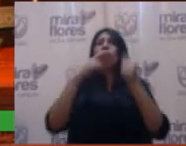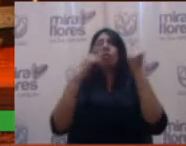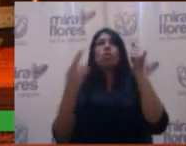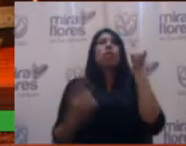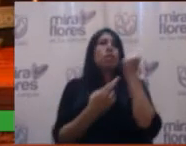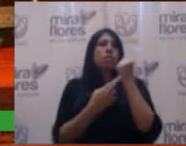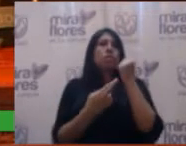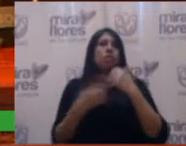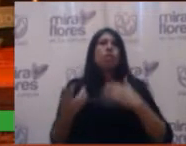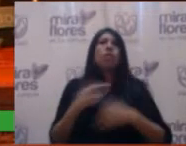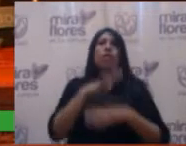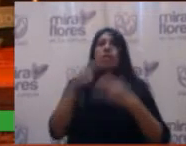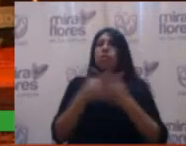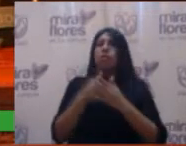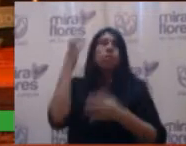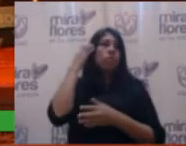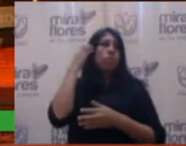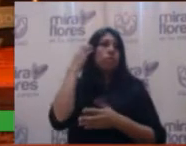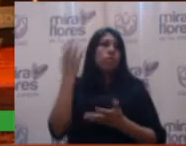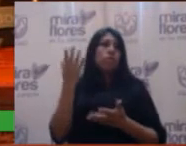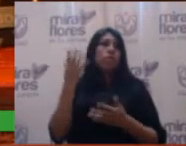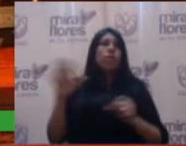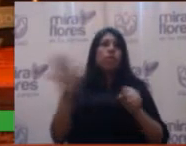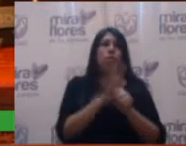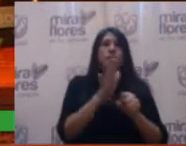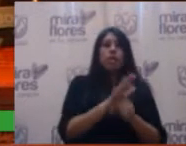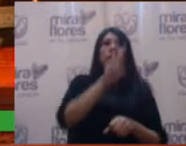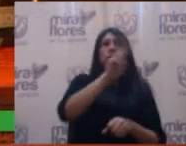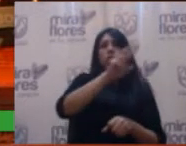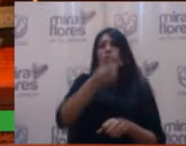del Consejo Distrital de Miraflores para completar el periodo